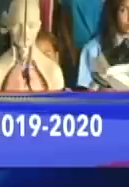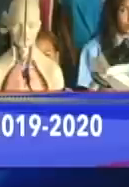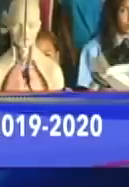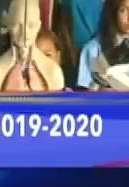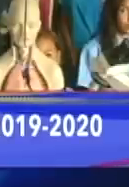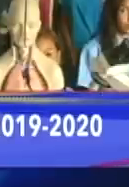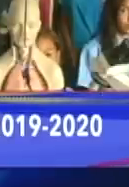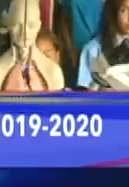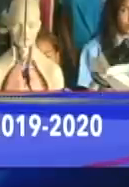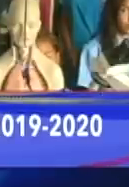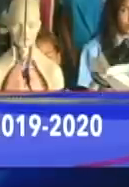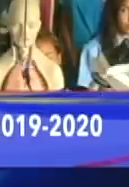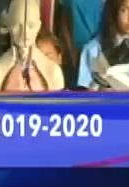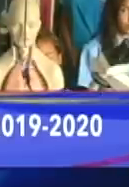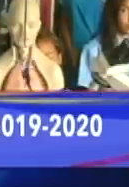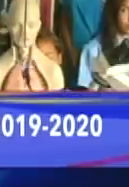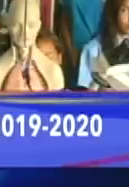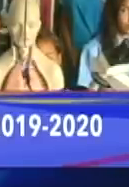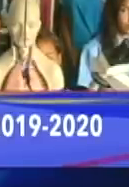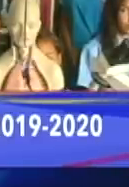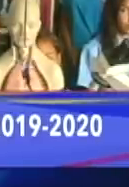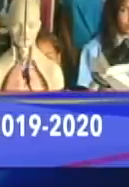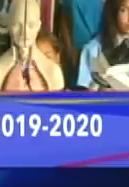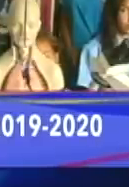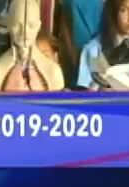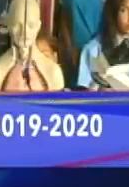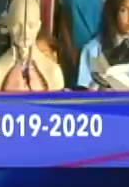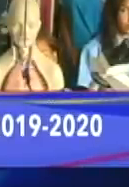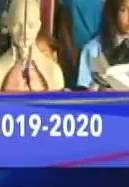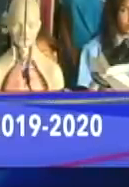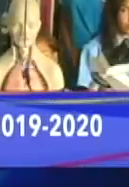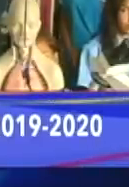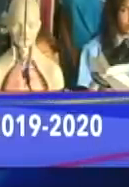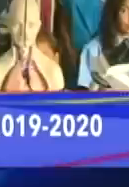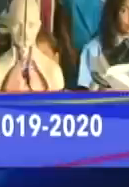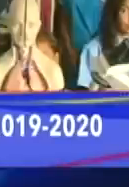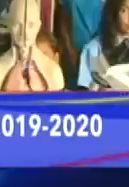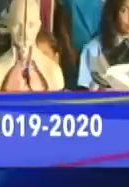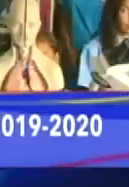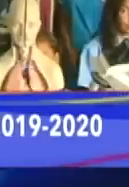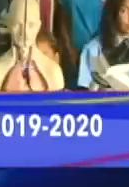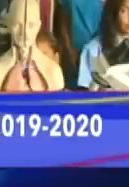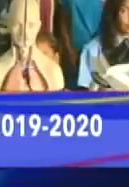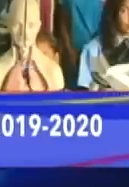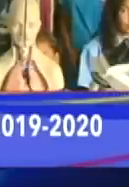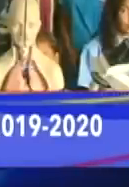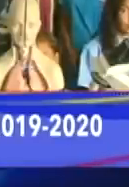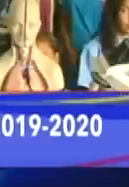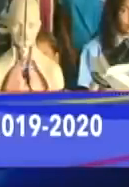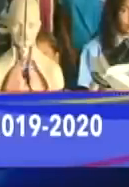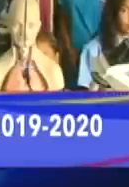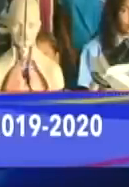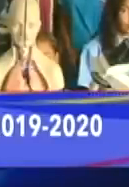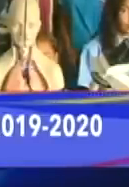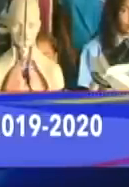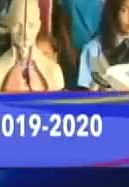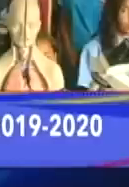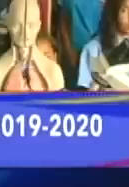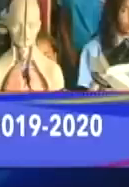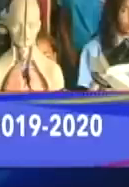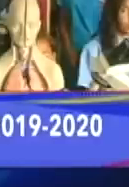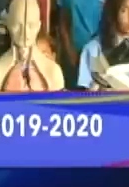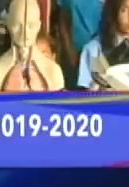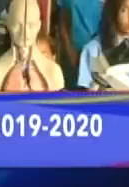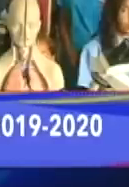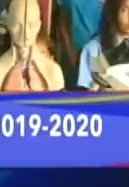usted y como nuestro gobernador que son hijos de nuestro comandante que están siguiendo su legado hoy se hace realidad este gran